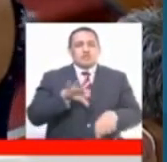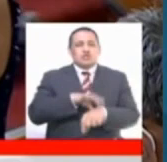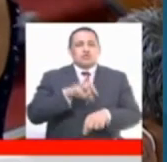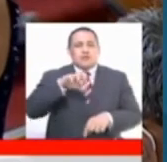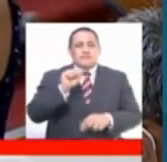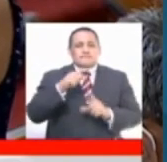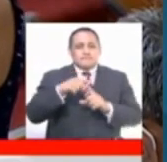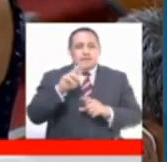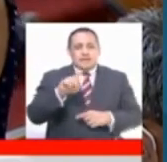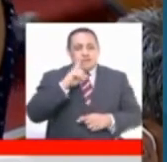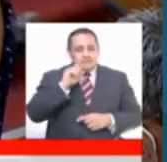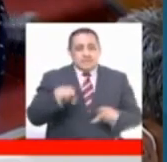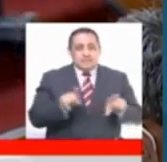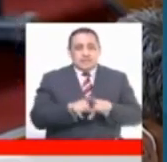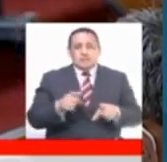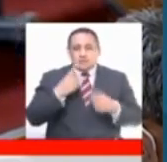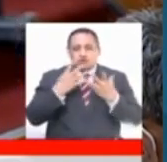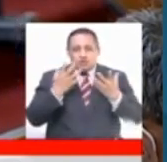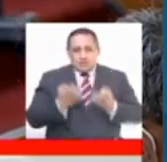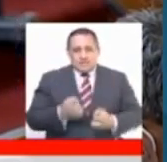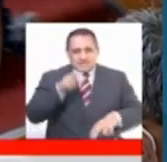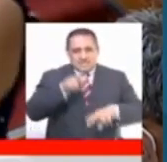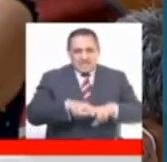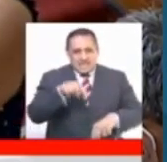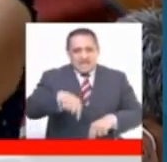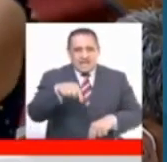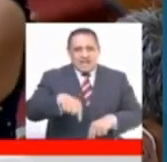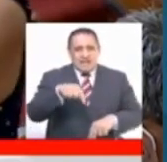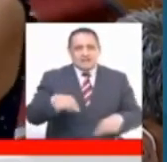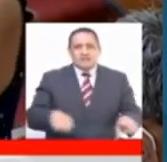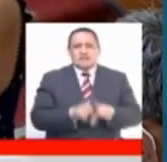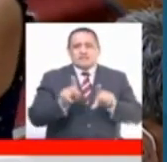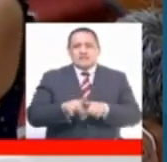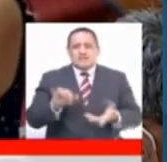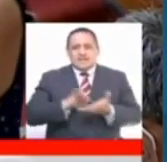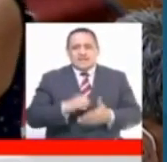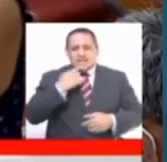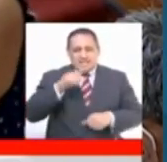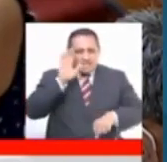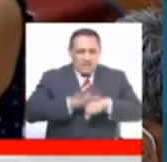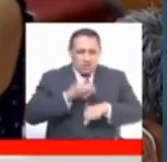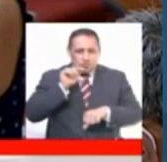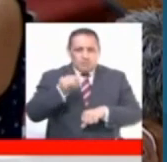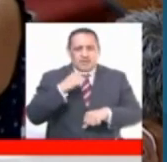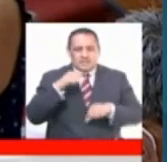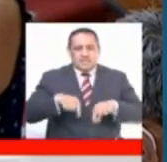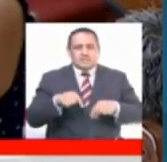está pasando en el Congreso que a la red de